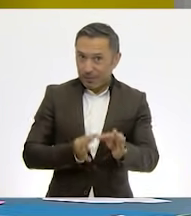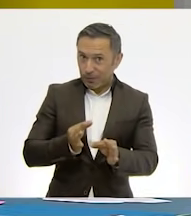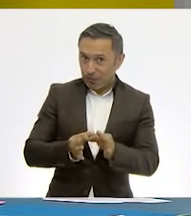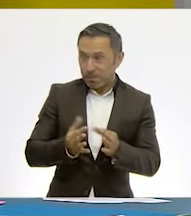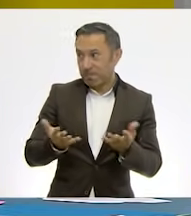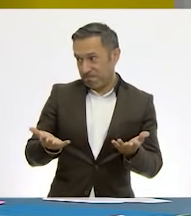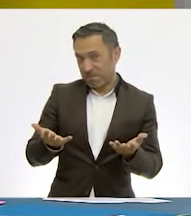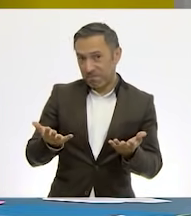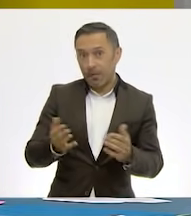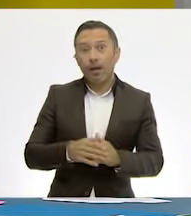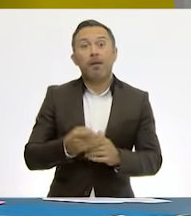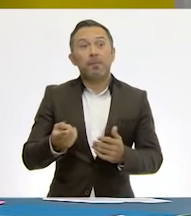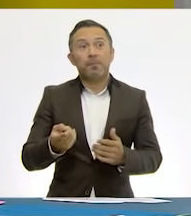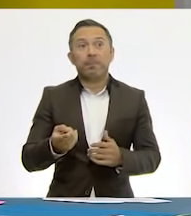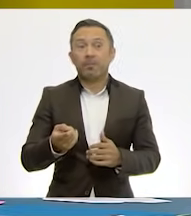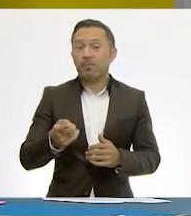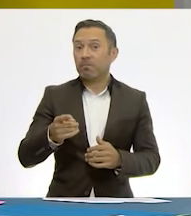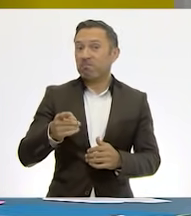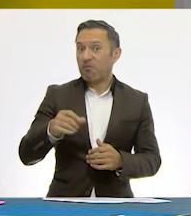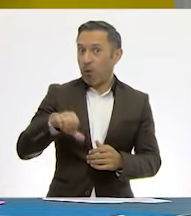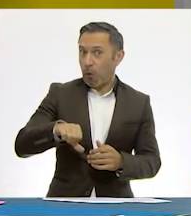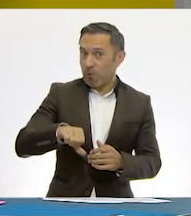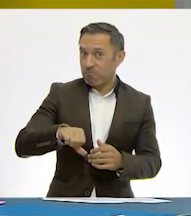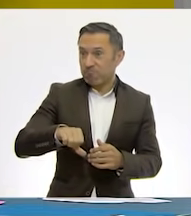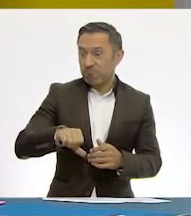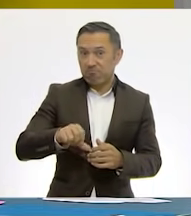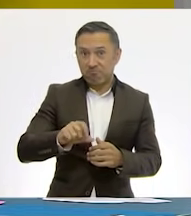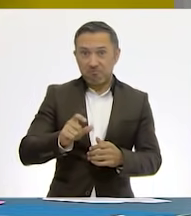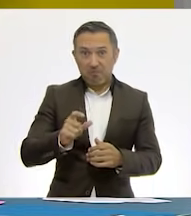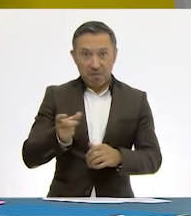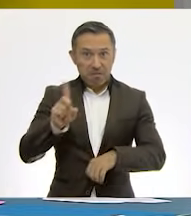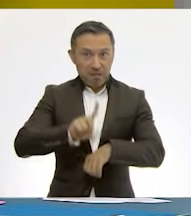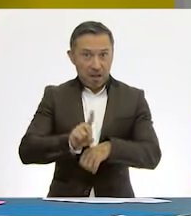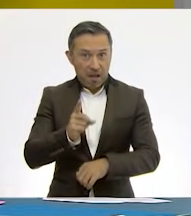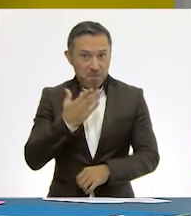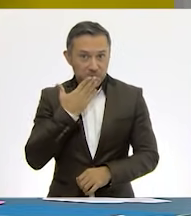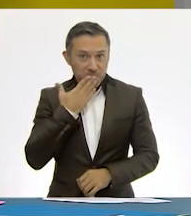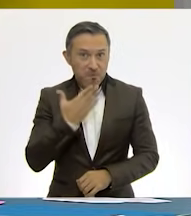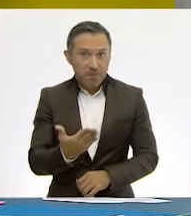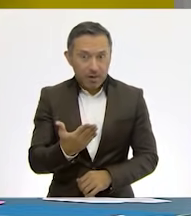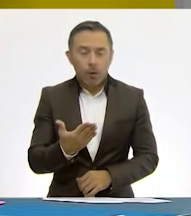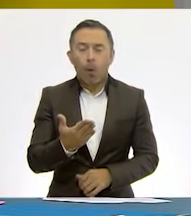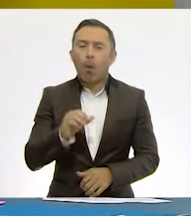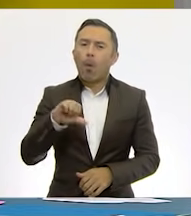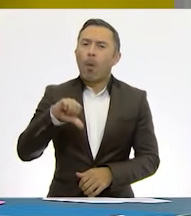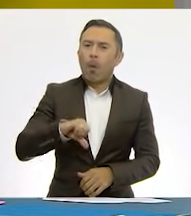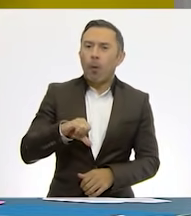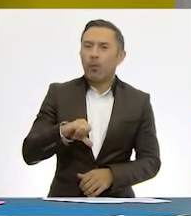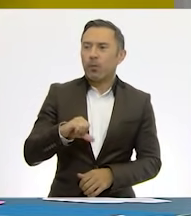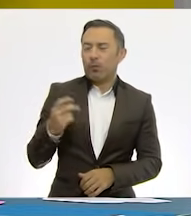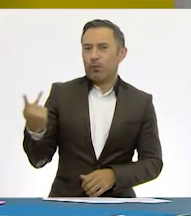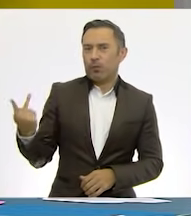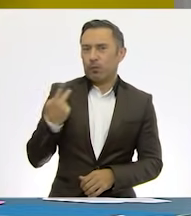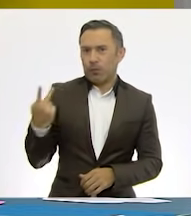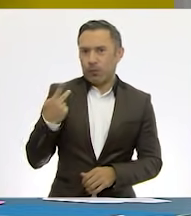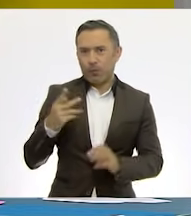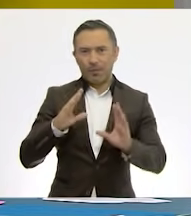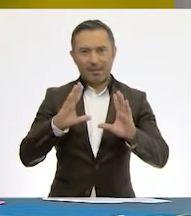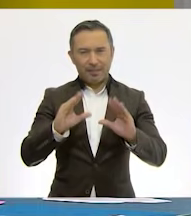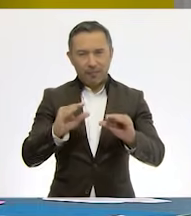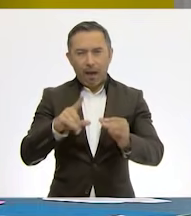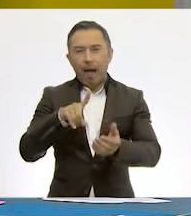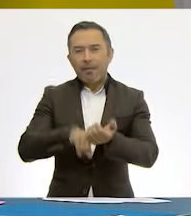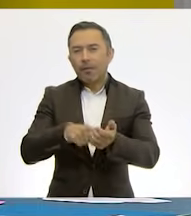y que estén disfrutando de un buen día para que el día de hoy con nosotras sigan aprendiendo en sus clases,